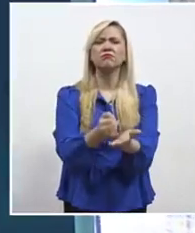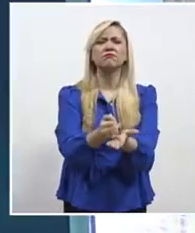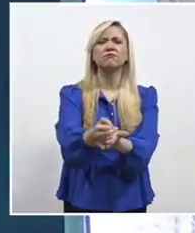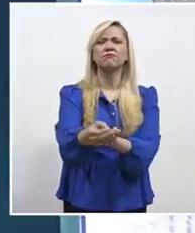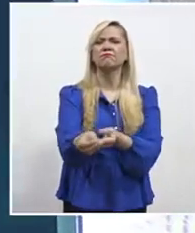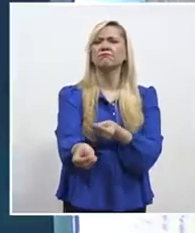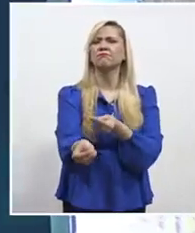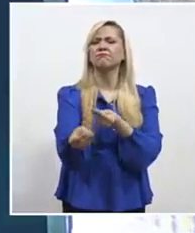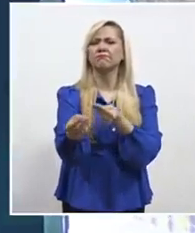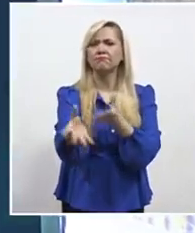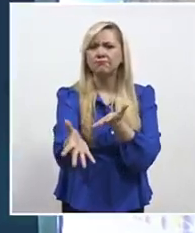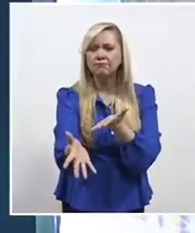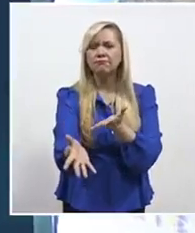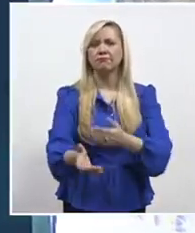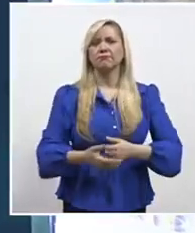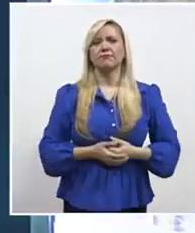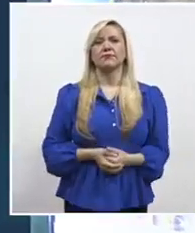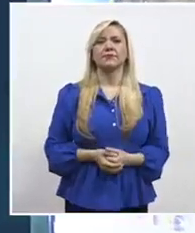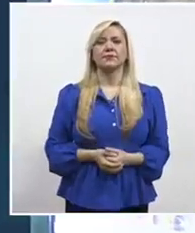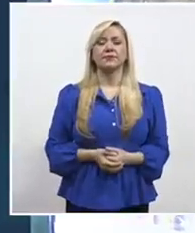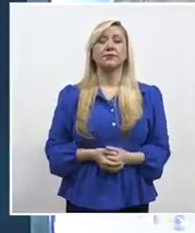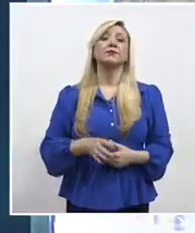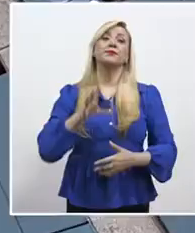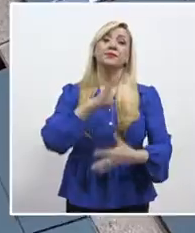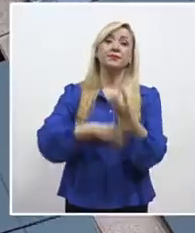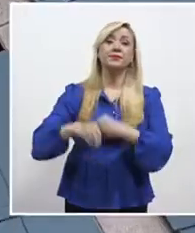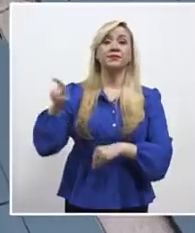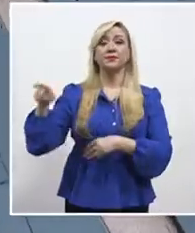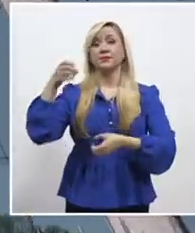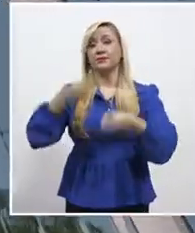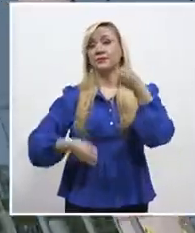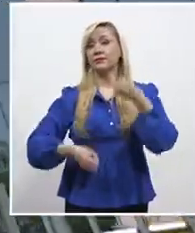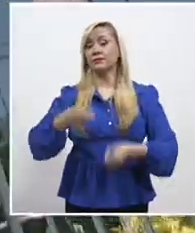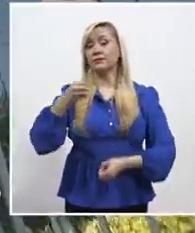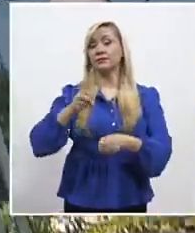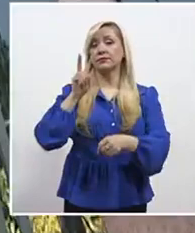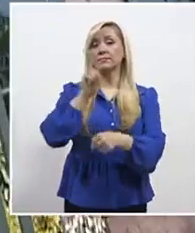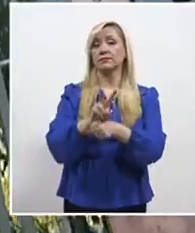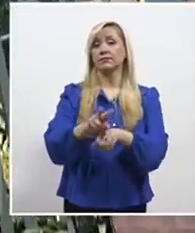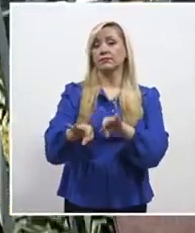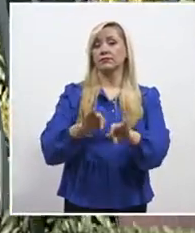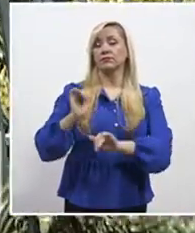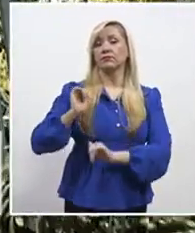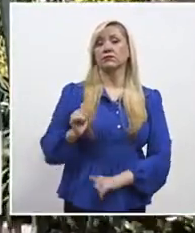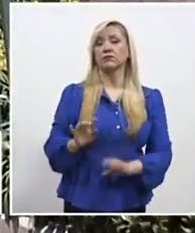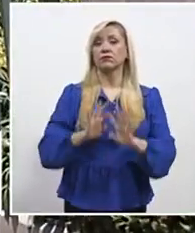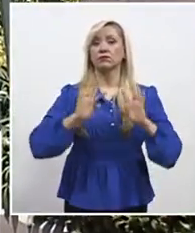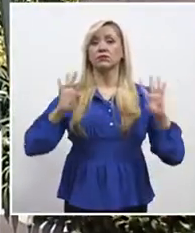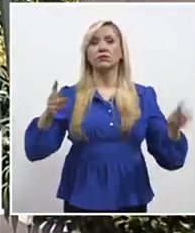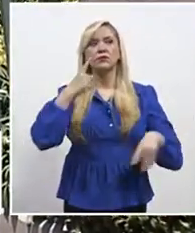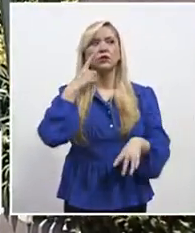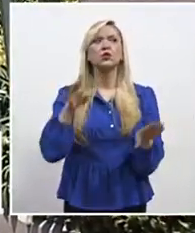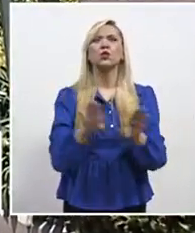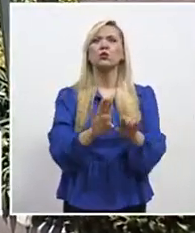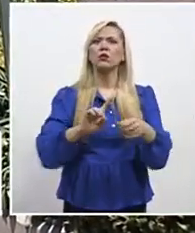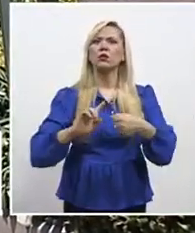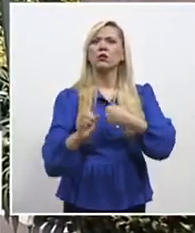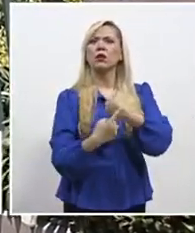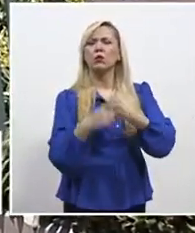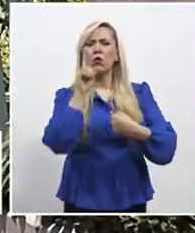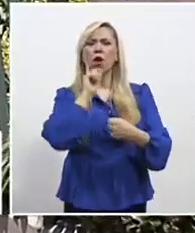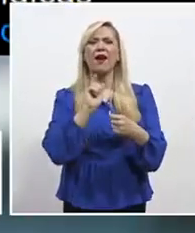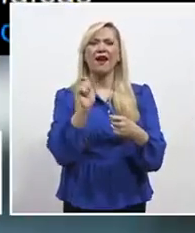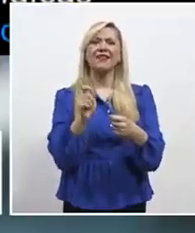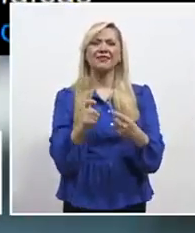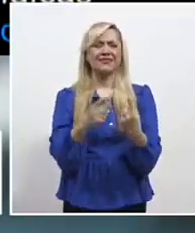En otra información, el Consejo de la Judicatura Federal destacó algunos aspectos de juzgar con perspectiva de género, lo que implica que la persona impartidora